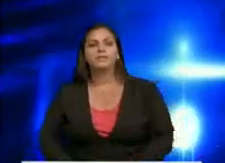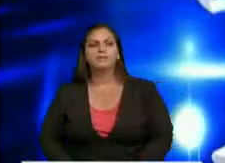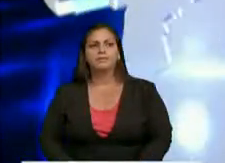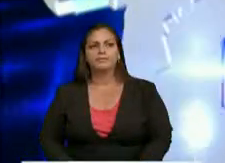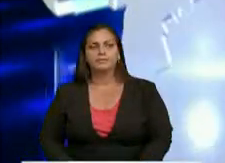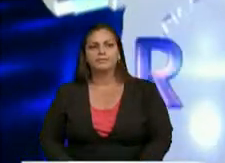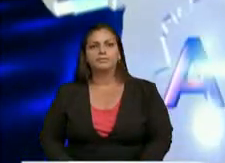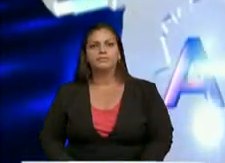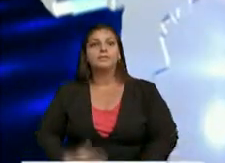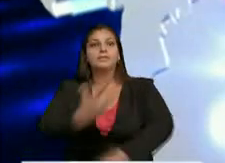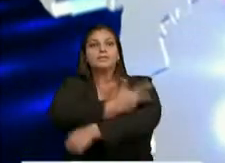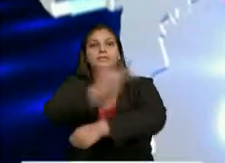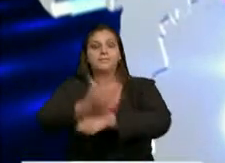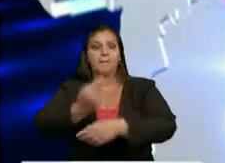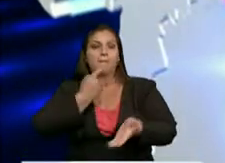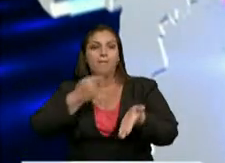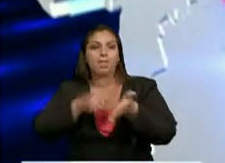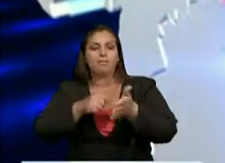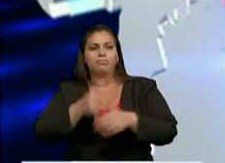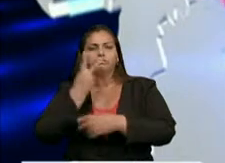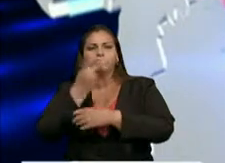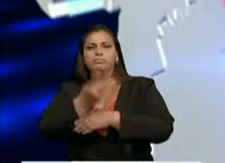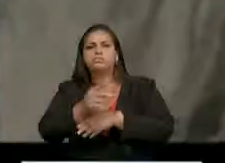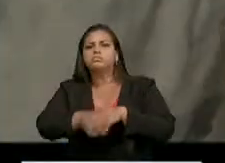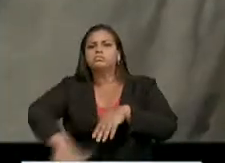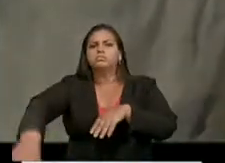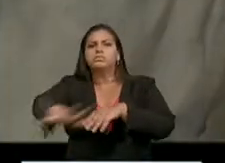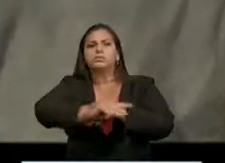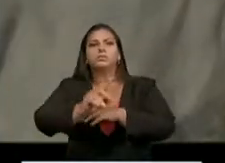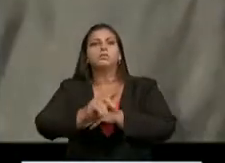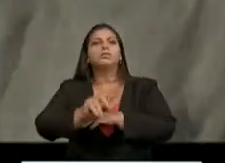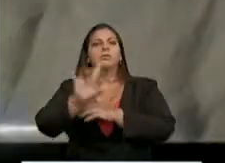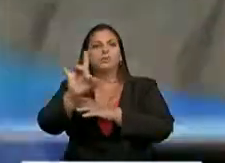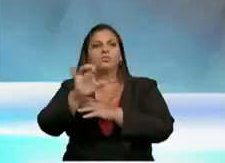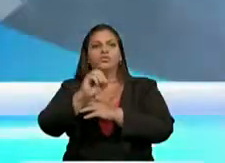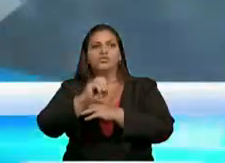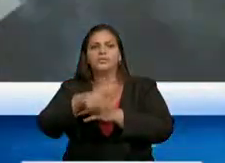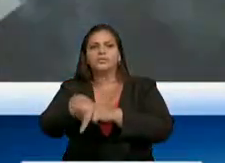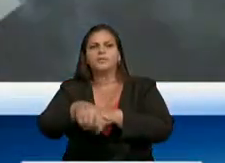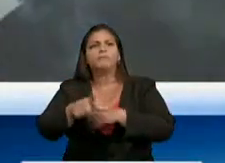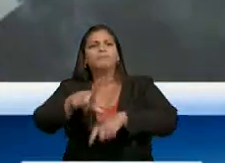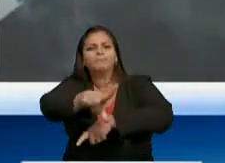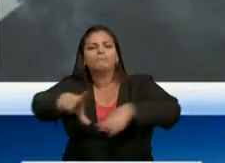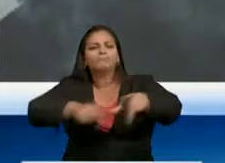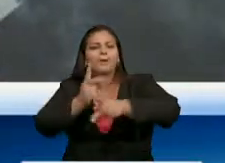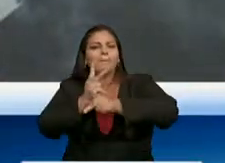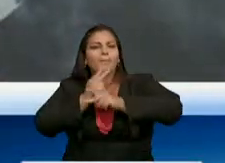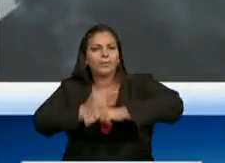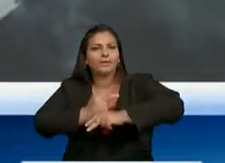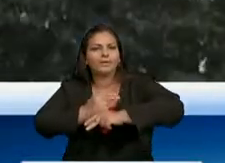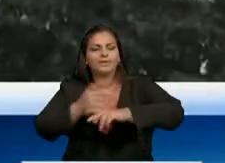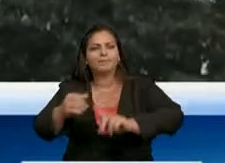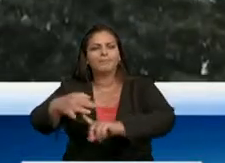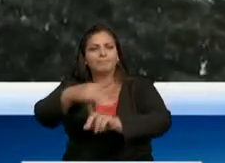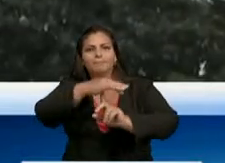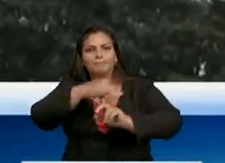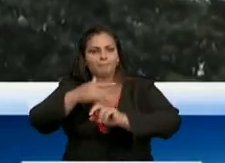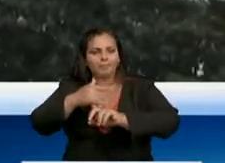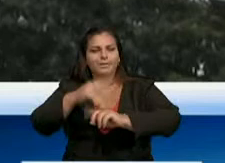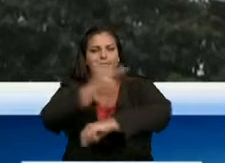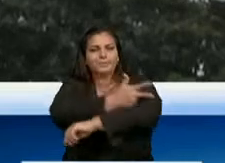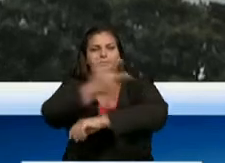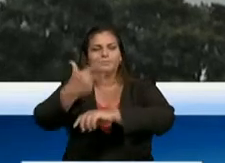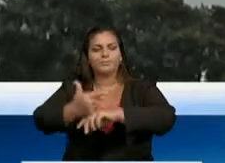En la provincia de Chimborazo, por ejemplo, son aproximadamente 80 hectáreas de reservas protegidas del Parque Nacional Sangay y Chimborazo, que